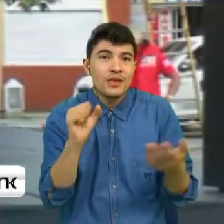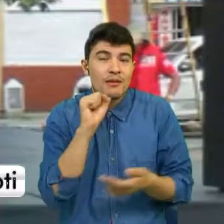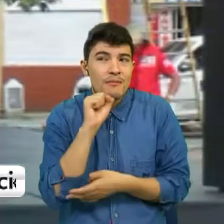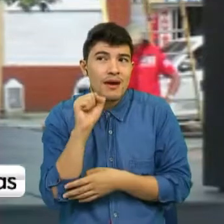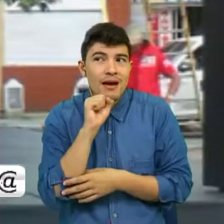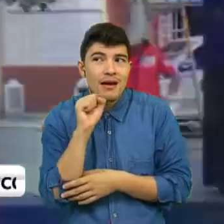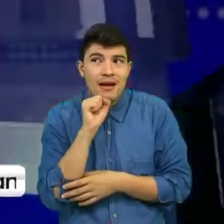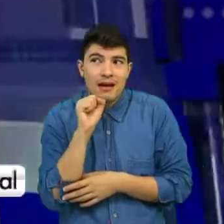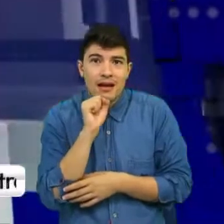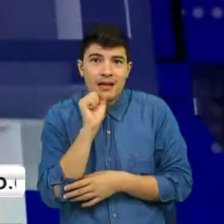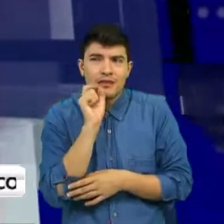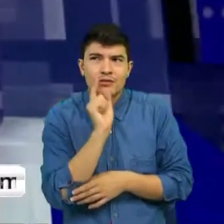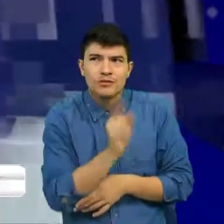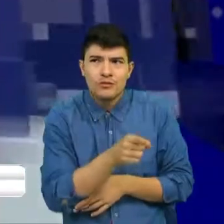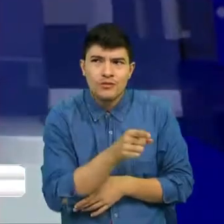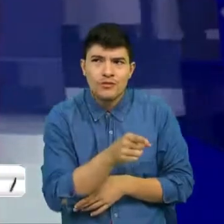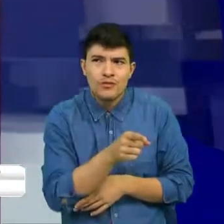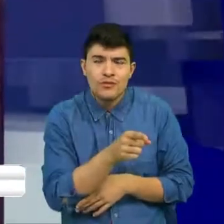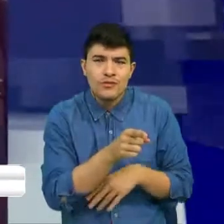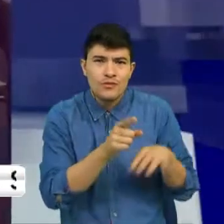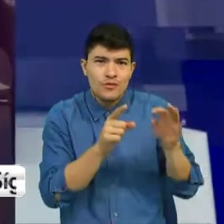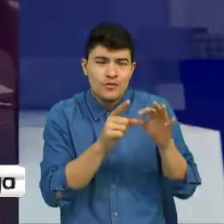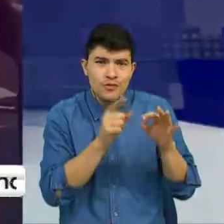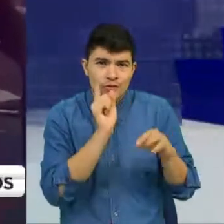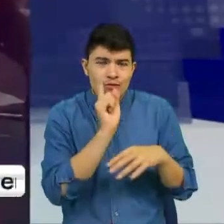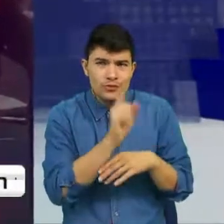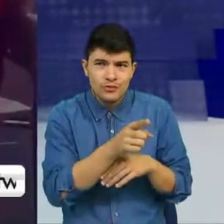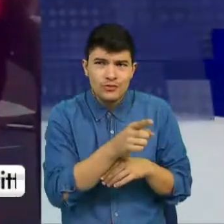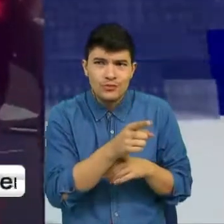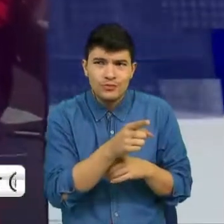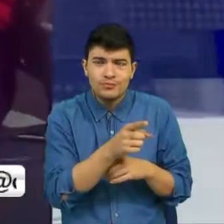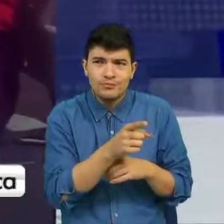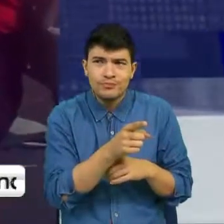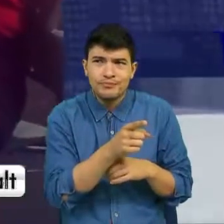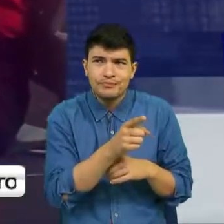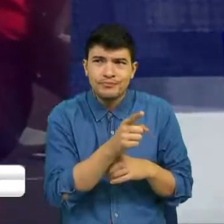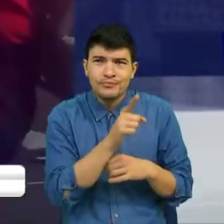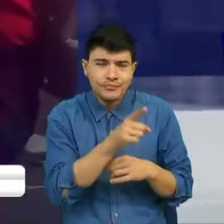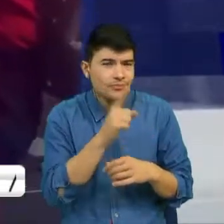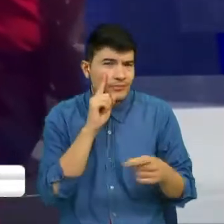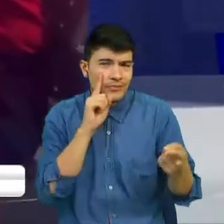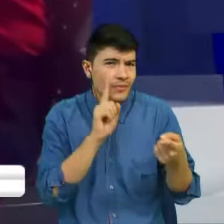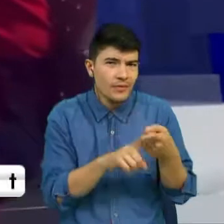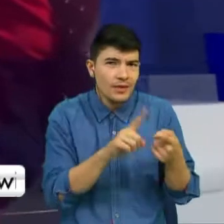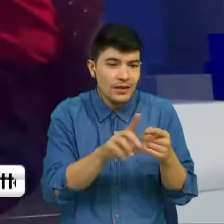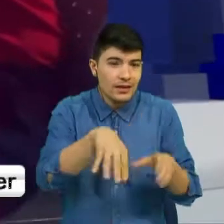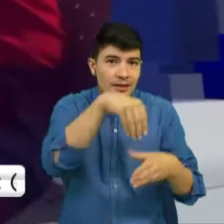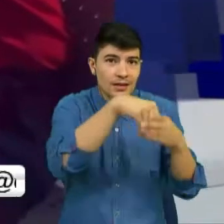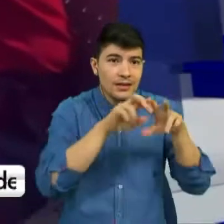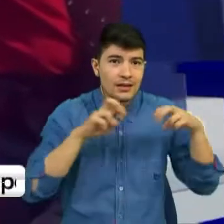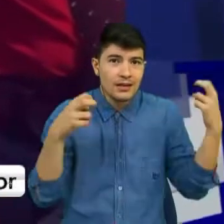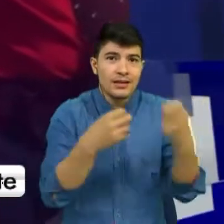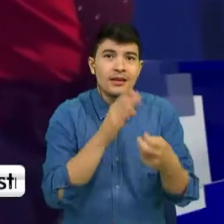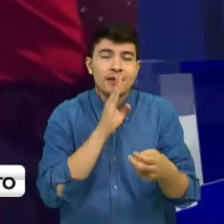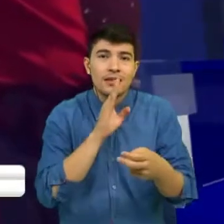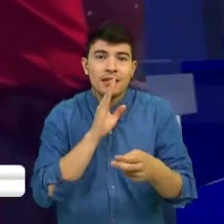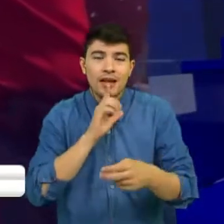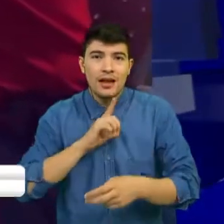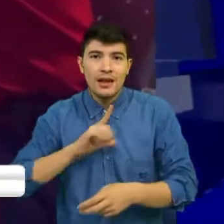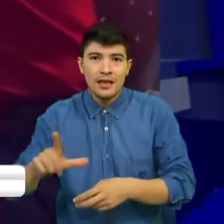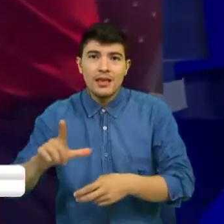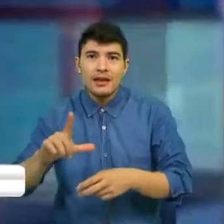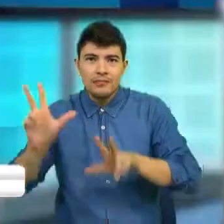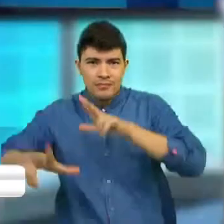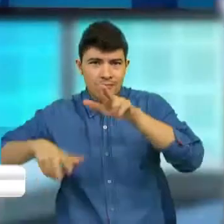Bermeja, pues su fórmula en la Cámara de Opción Ciudadana será el popular dirigente petrolero Pepe